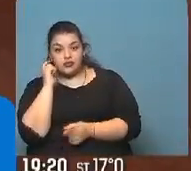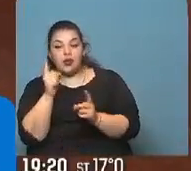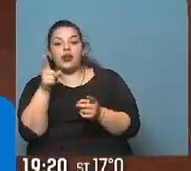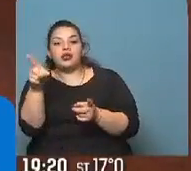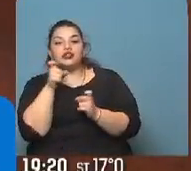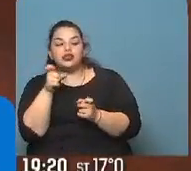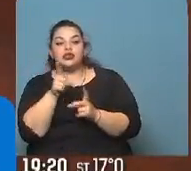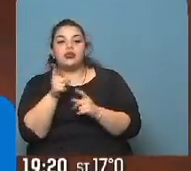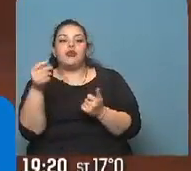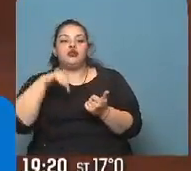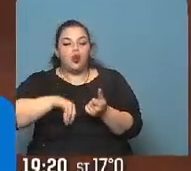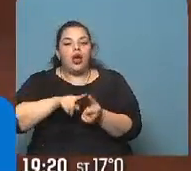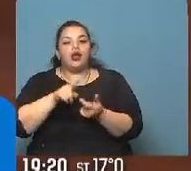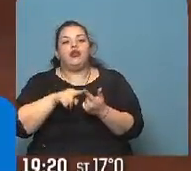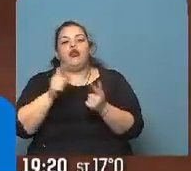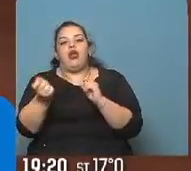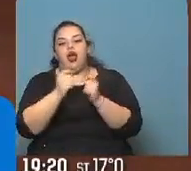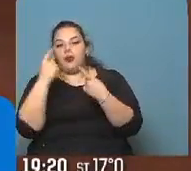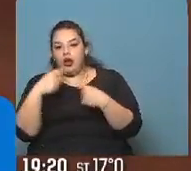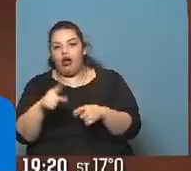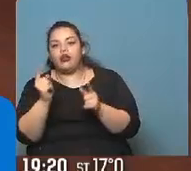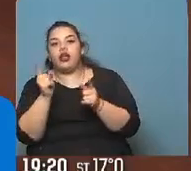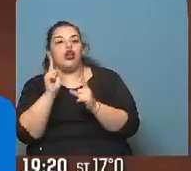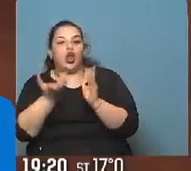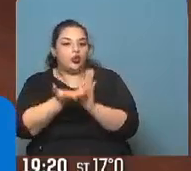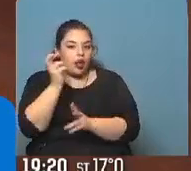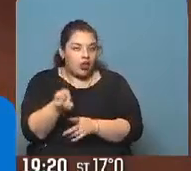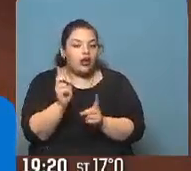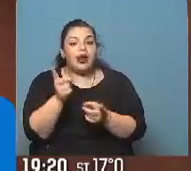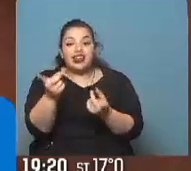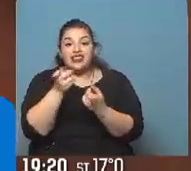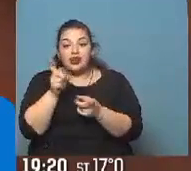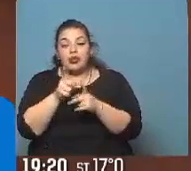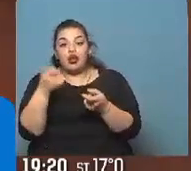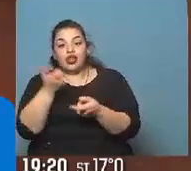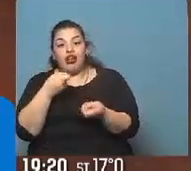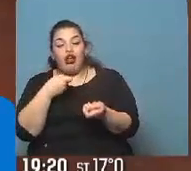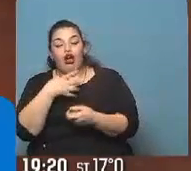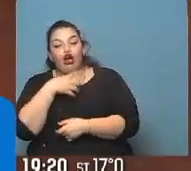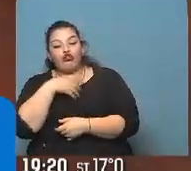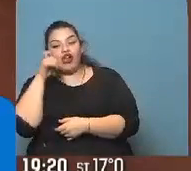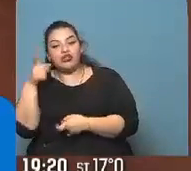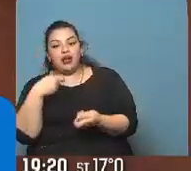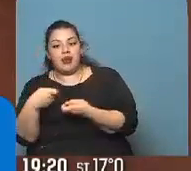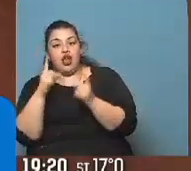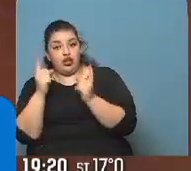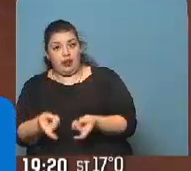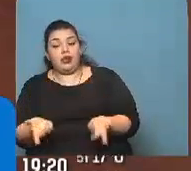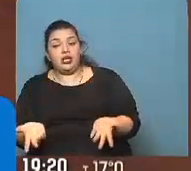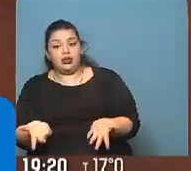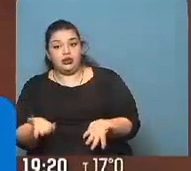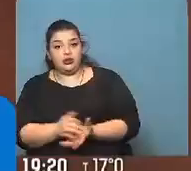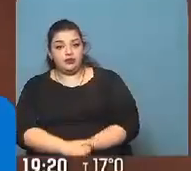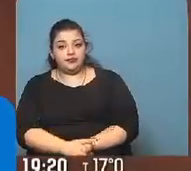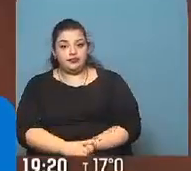fiscal y déficit externo lamentablemente depende de tener la confianza al mercado para no seguir ajustando el everest que puede ser probablemente algo más que